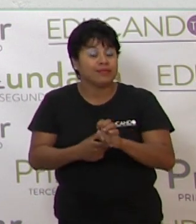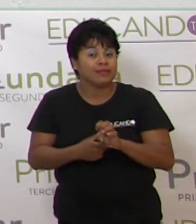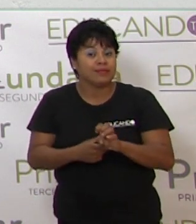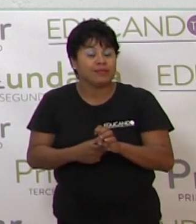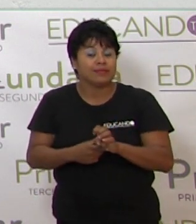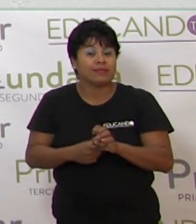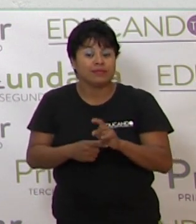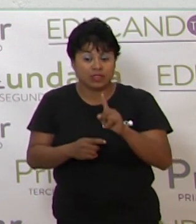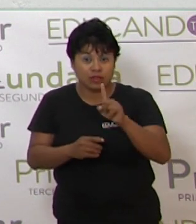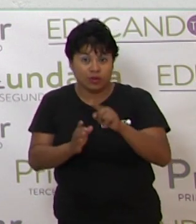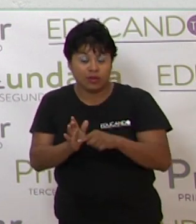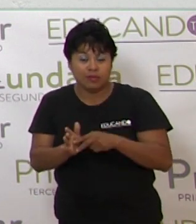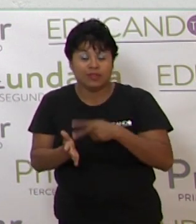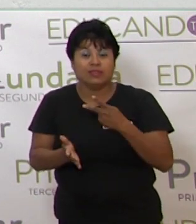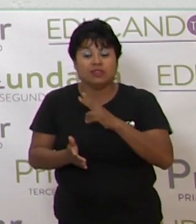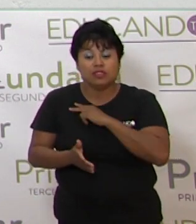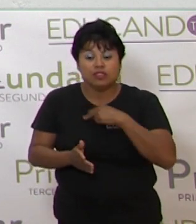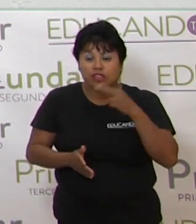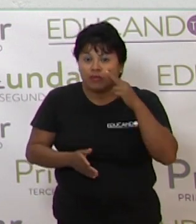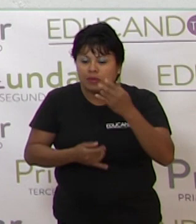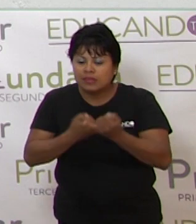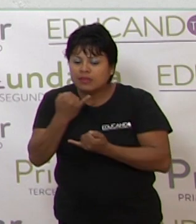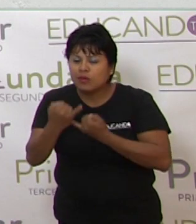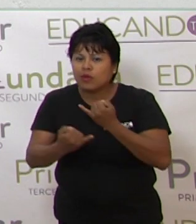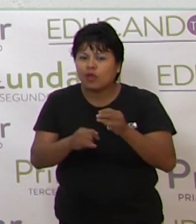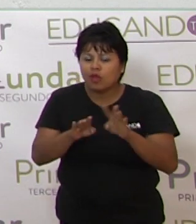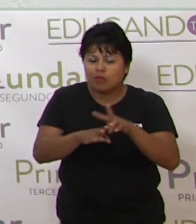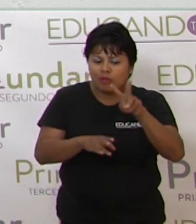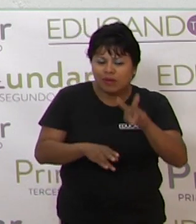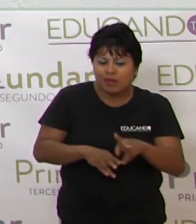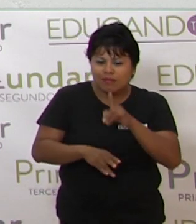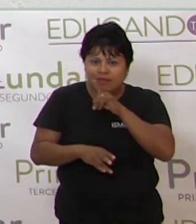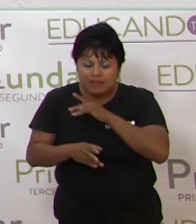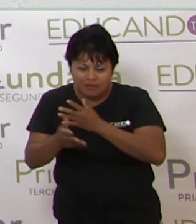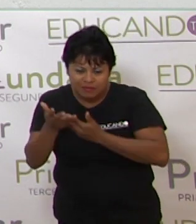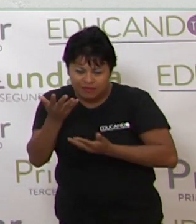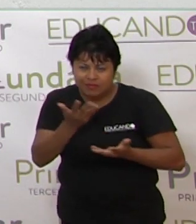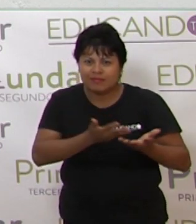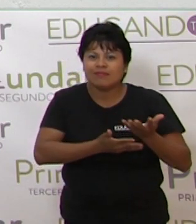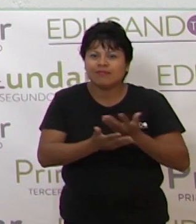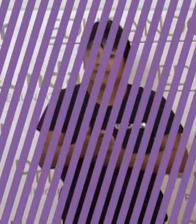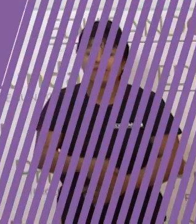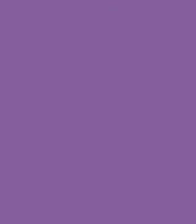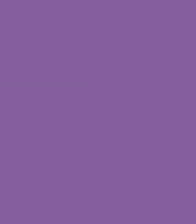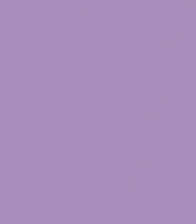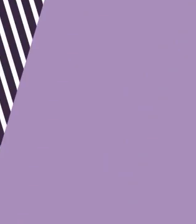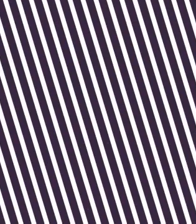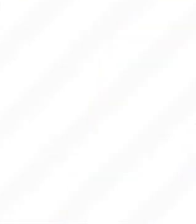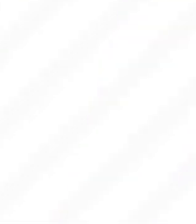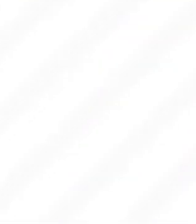una vez más, vemos este juego de la realidad y la irrealidad.